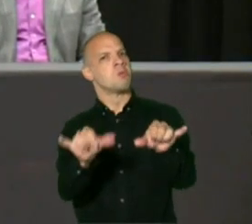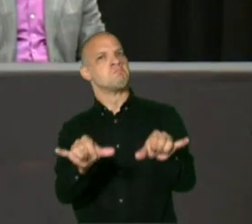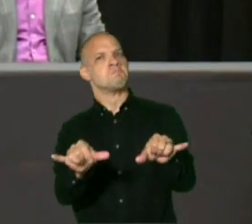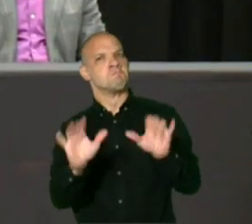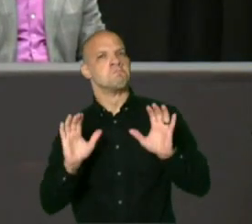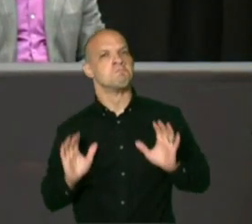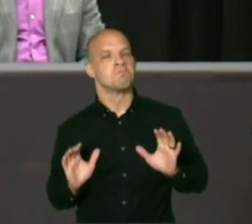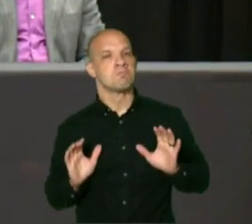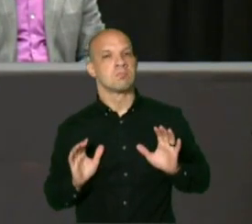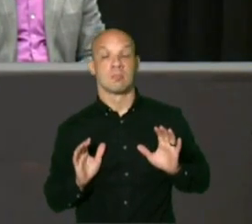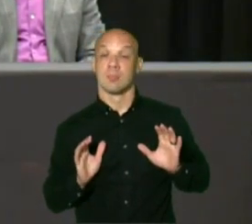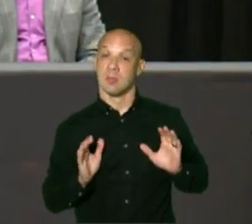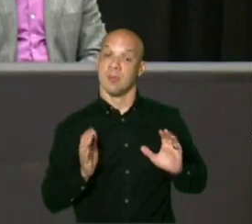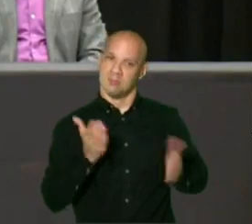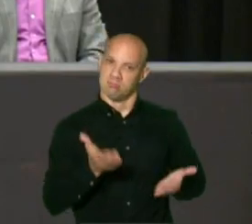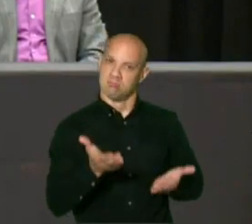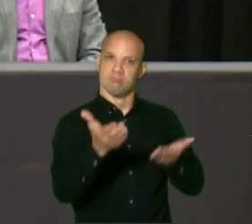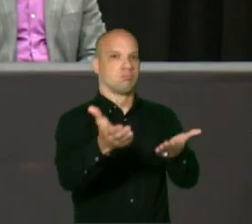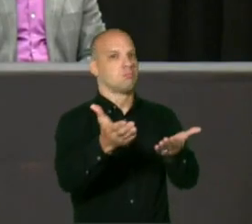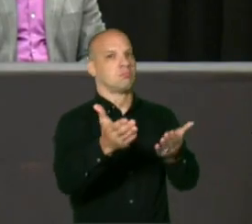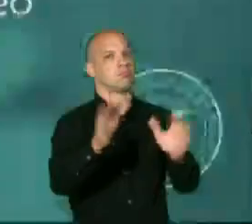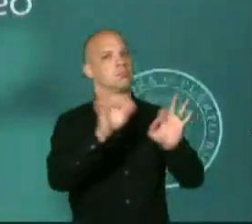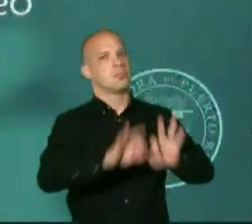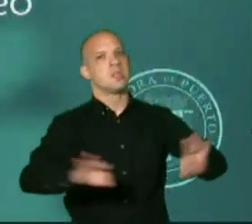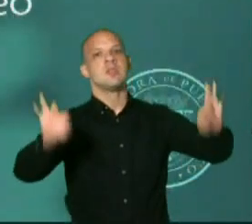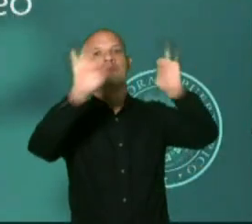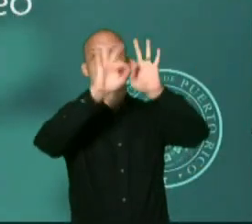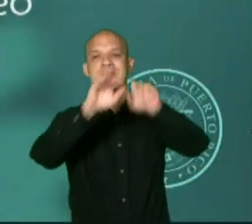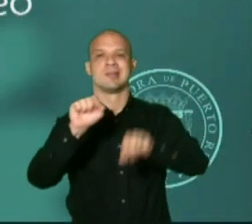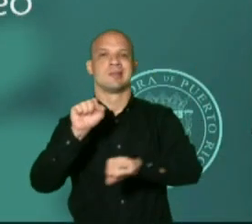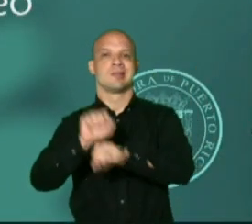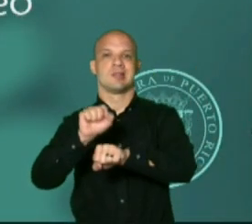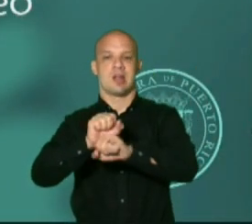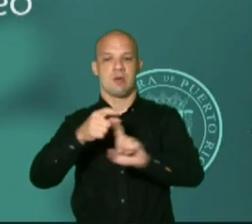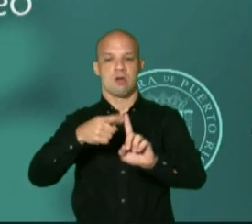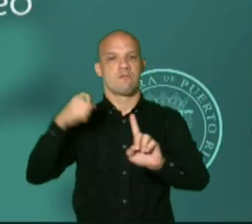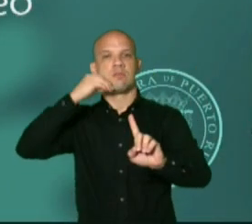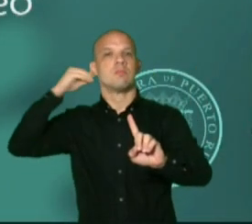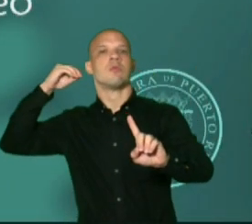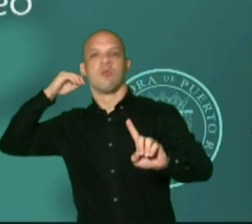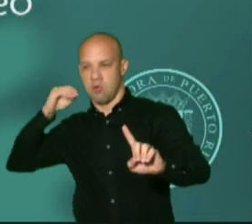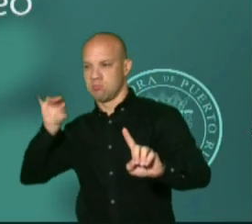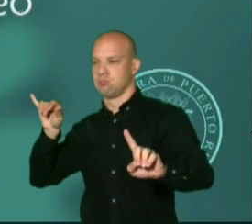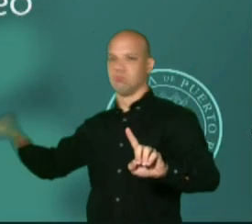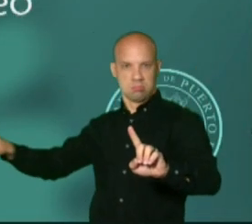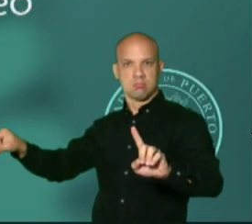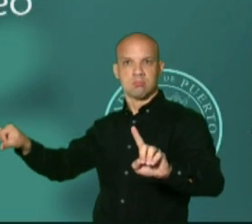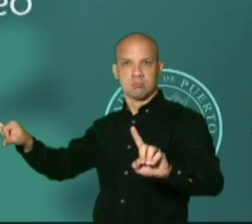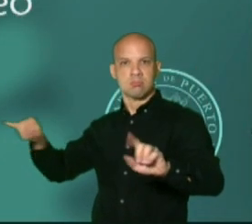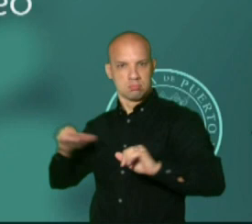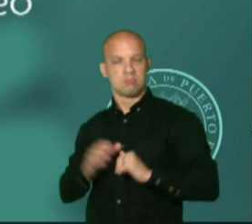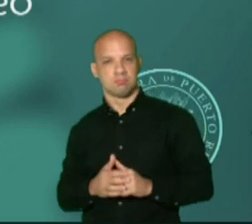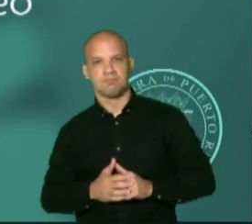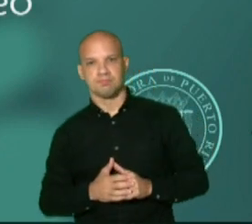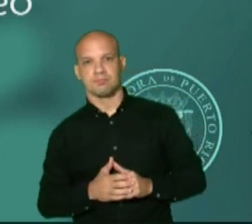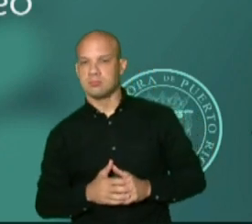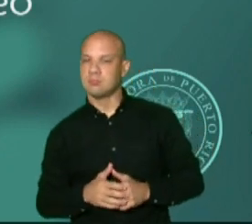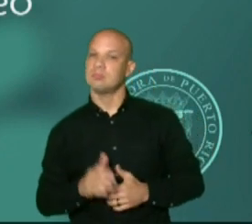momento, recomendando primordialmente el trabajo remoto de todo aquel que pueda hacer su trabajo desde su